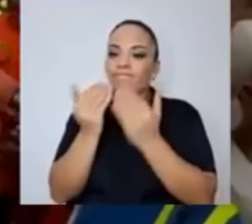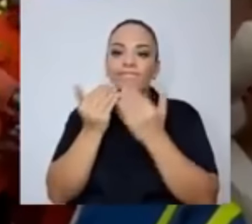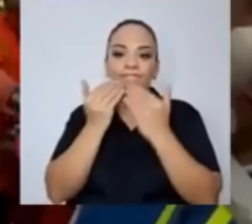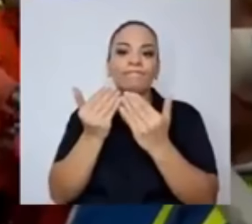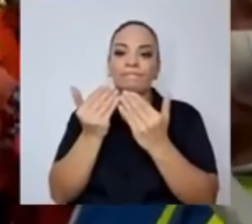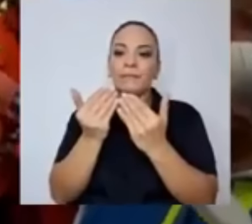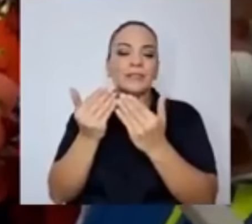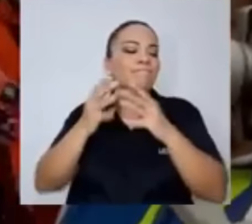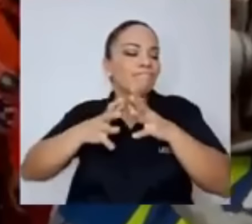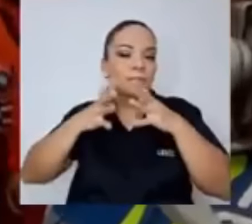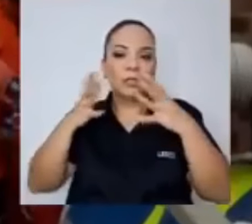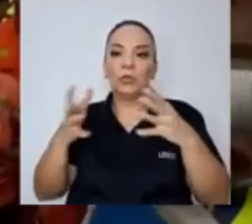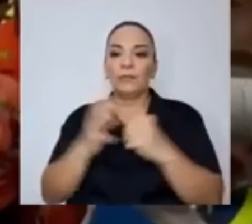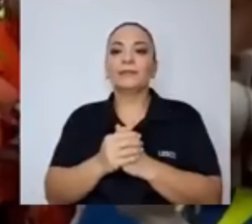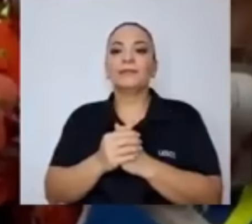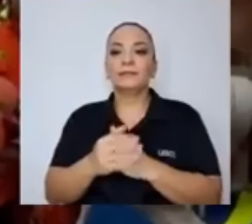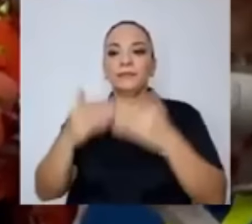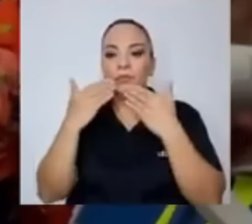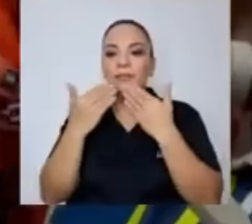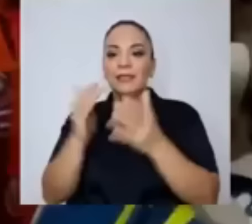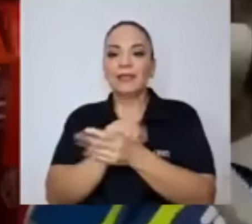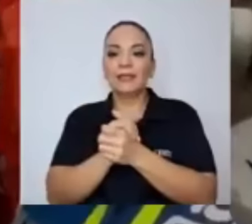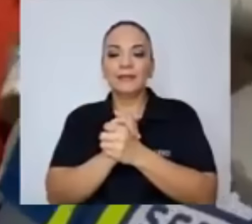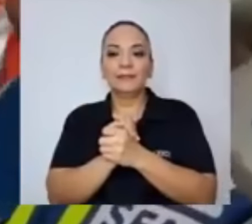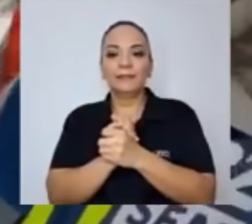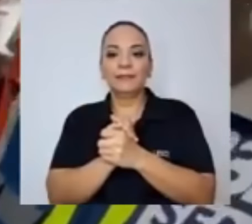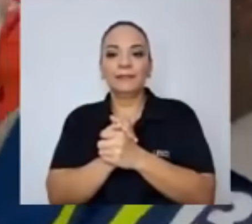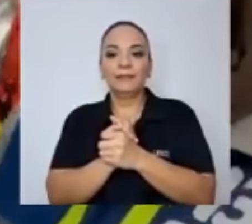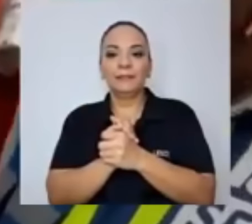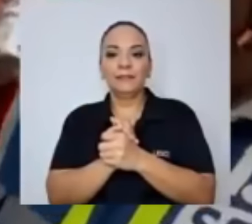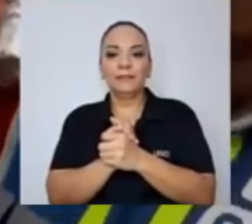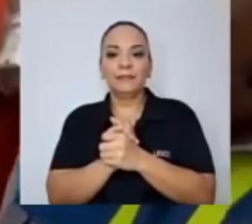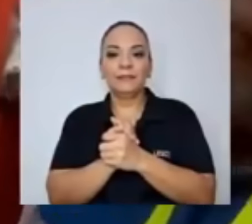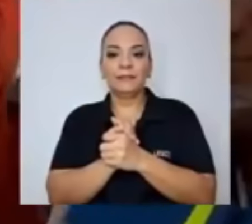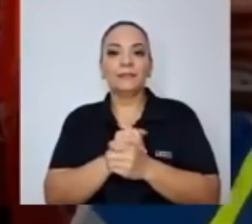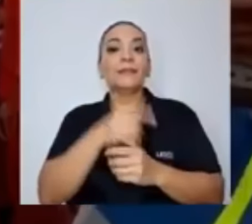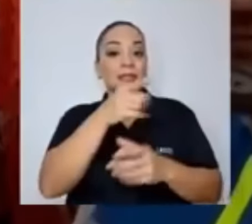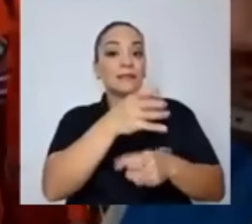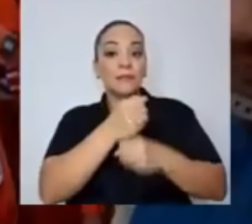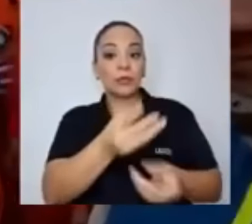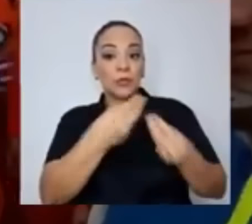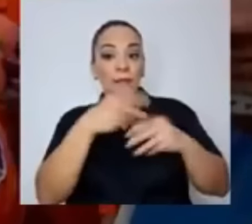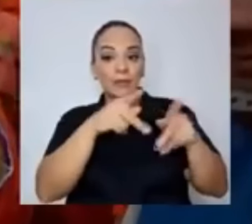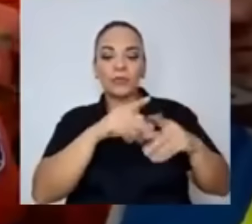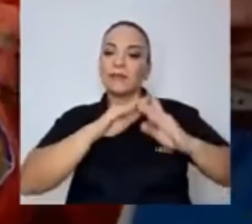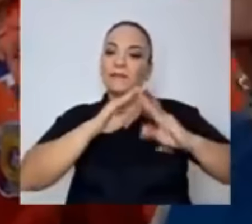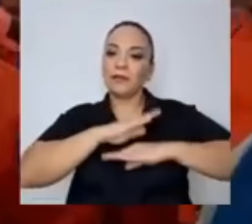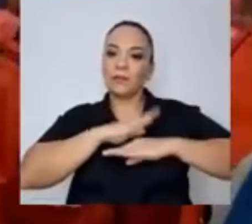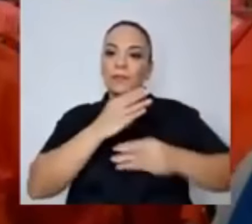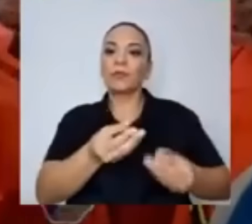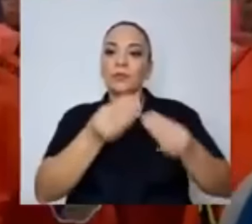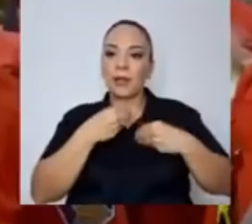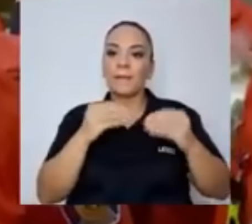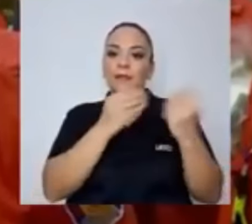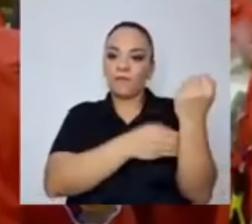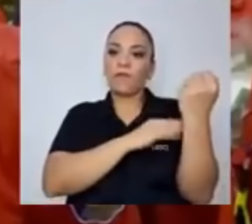agradecimiento sin precedentes. Muchísimas gracias. Y créeme que ese recibimiento nos llena de mucha satisfacción y nos da un poco más de